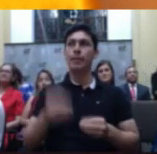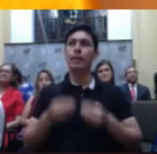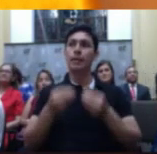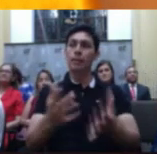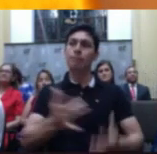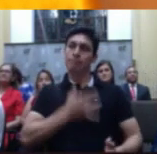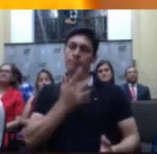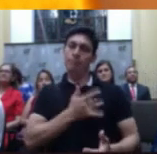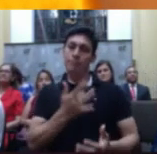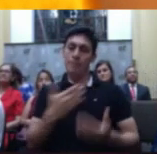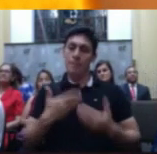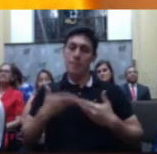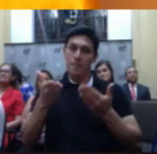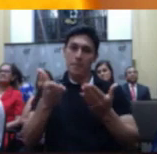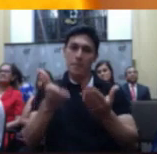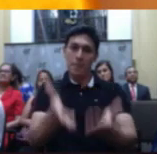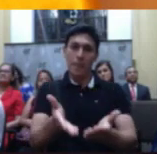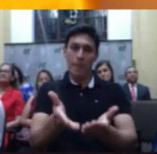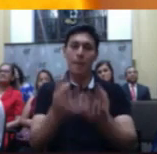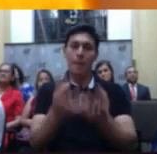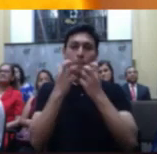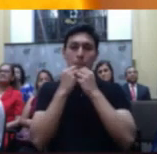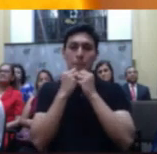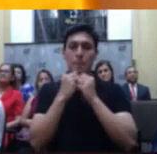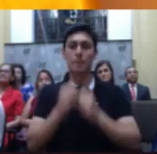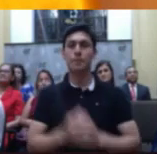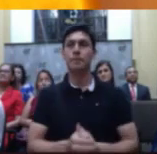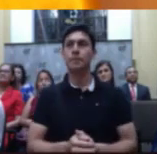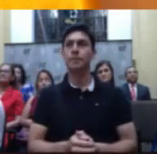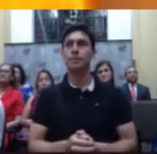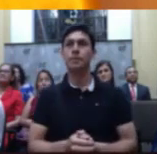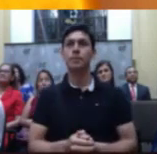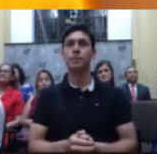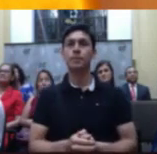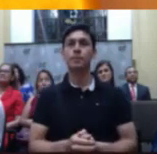especial consideración y estima personal.